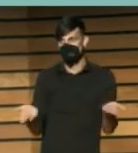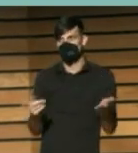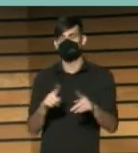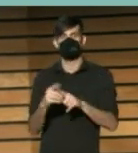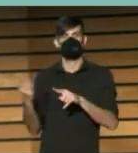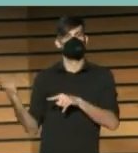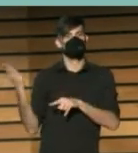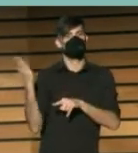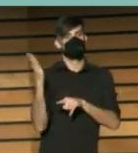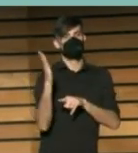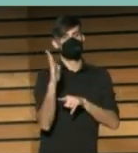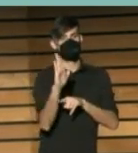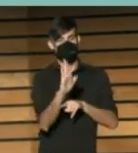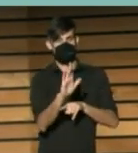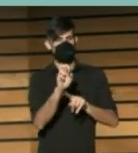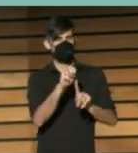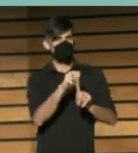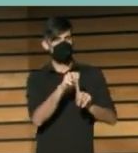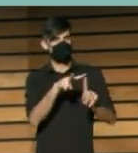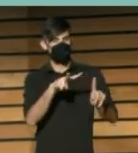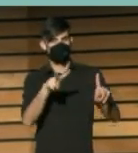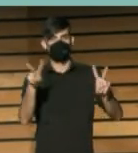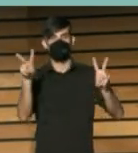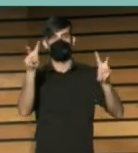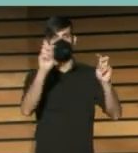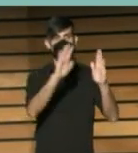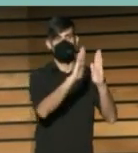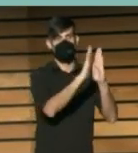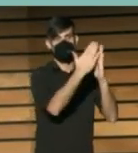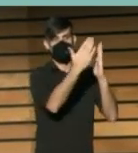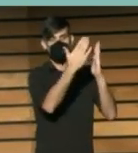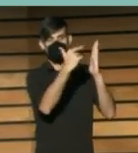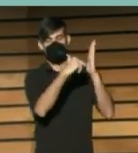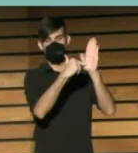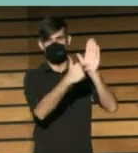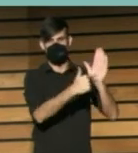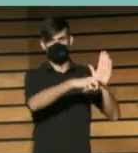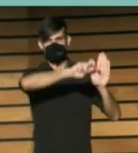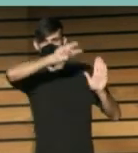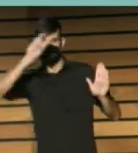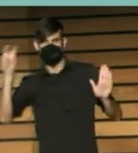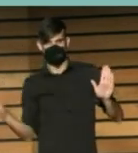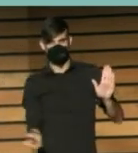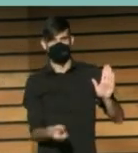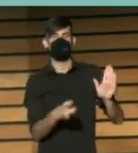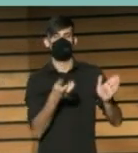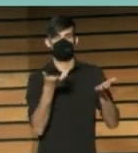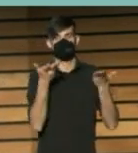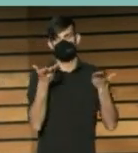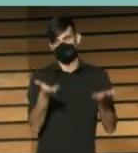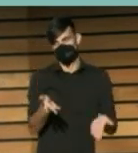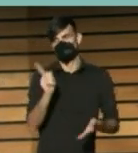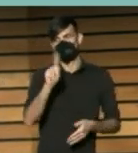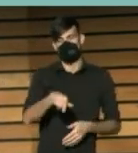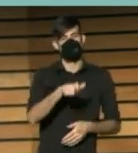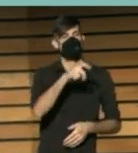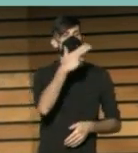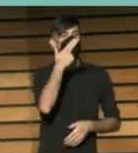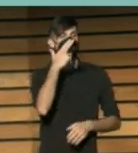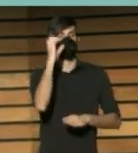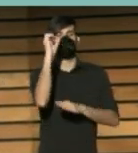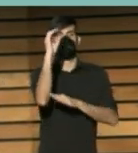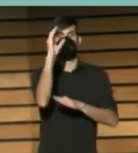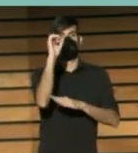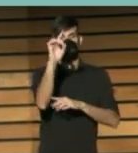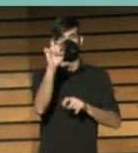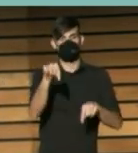bibliodiversidad, todas esas miradas sobre los libros y sobre las lecturas. Y después, y sé que hay interesantes conferencias a lo largo de